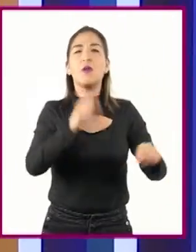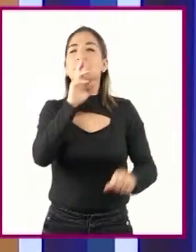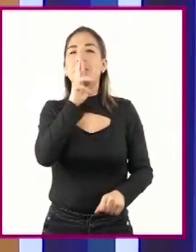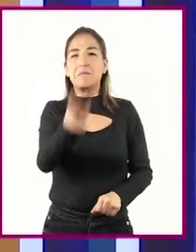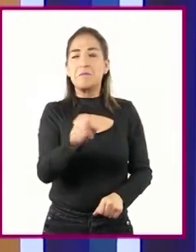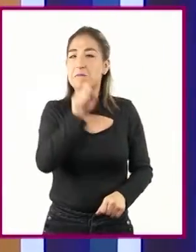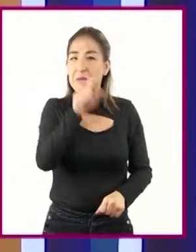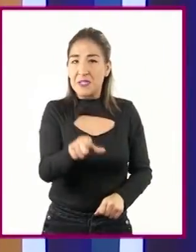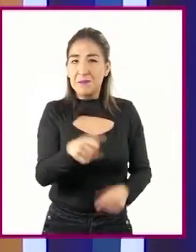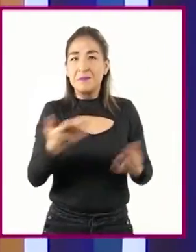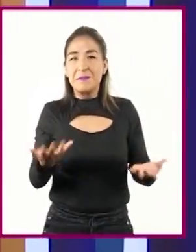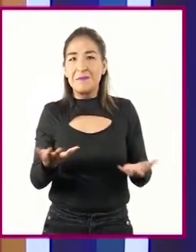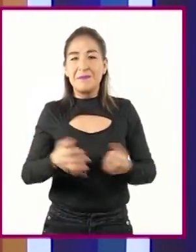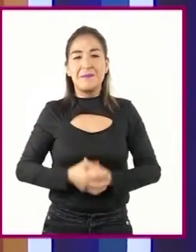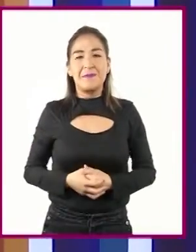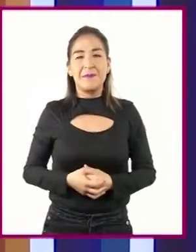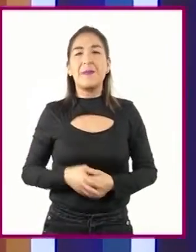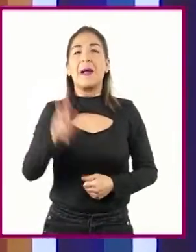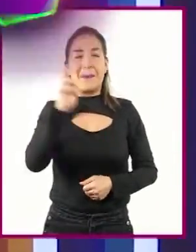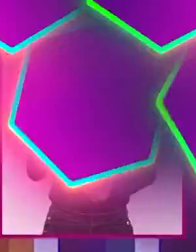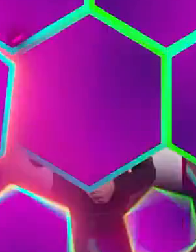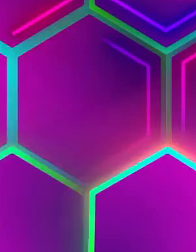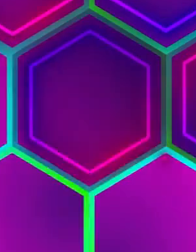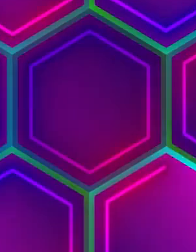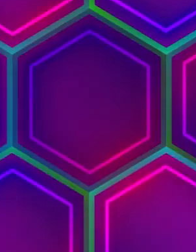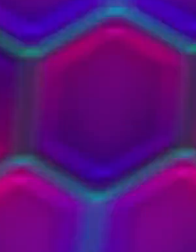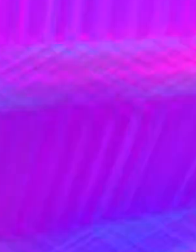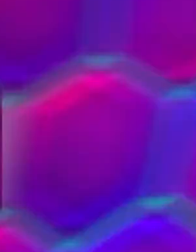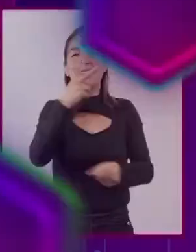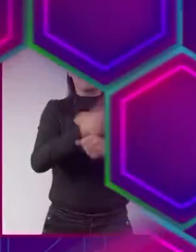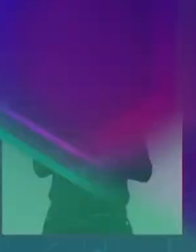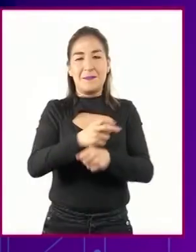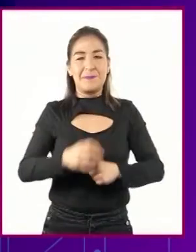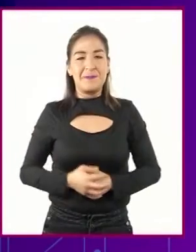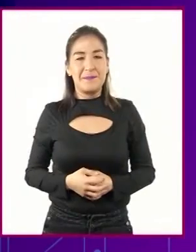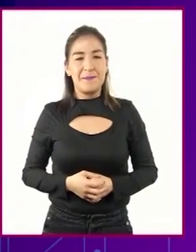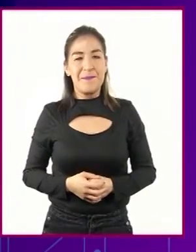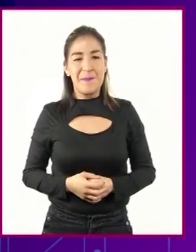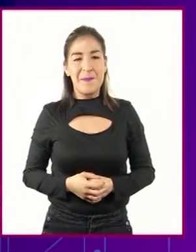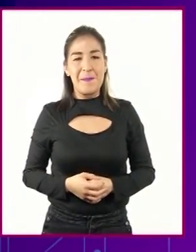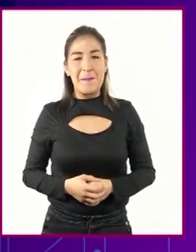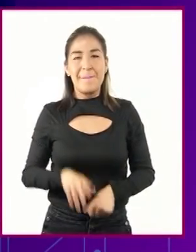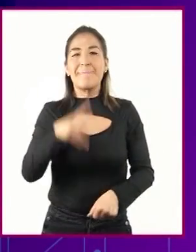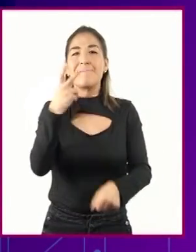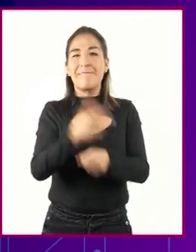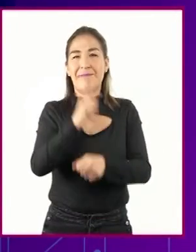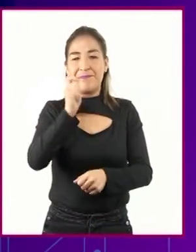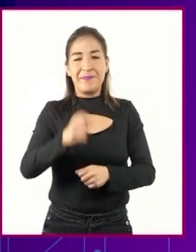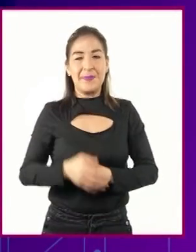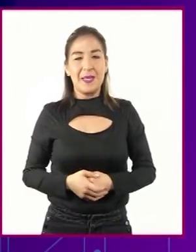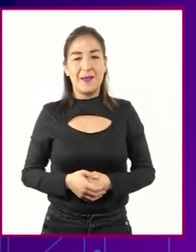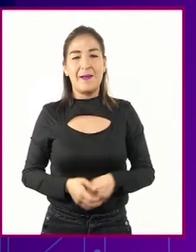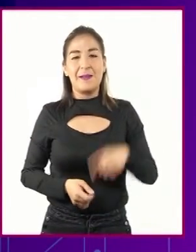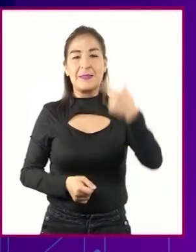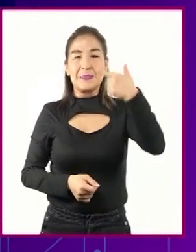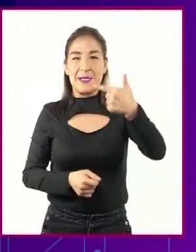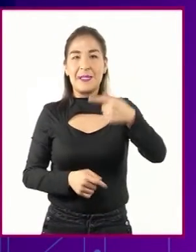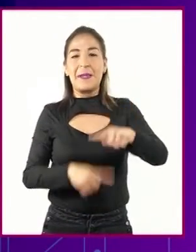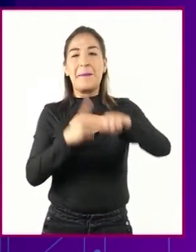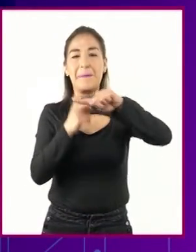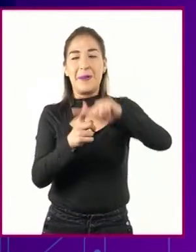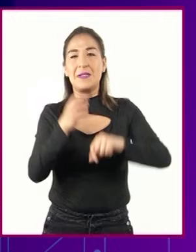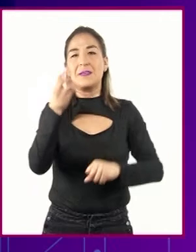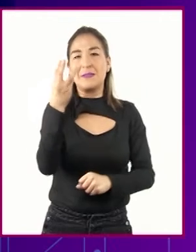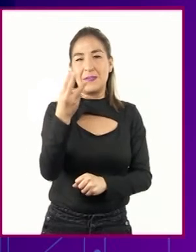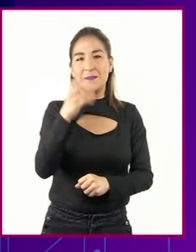el mismo? Revisemos el segundo ejemplo. La segunda operación es 7 más 3, se